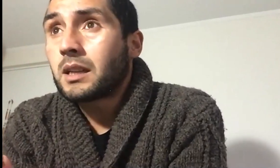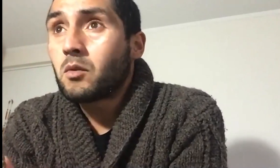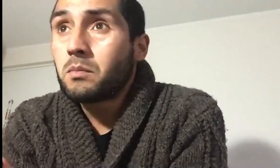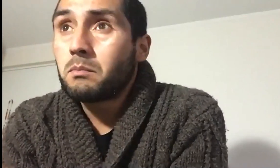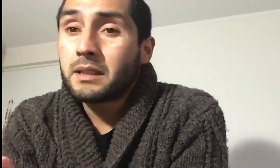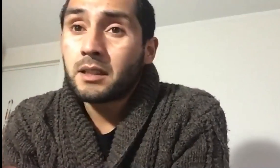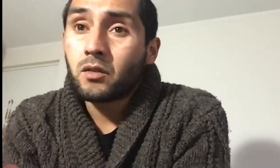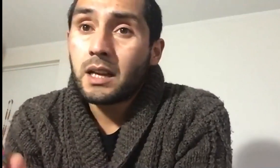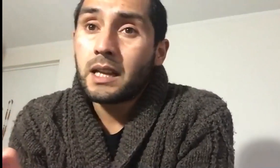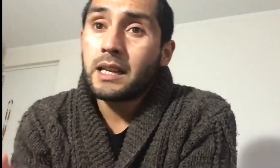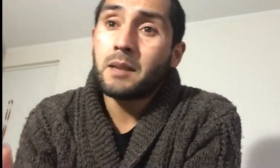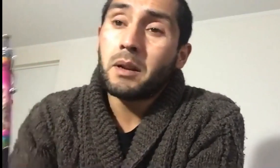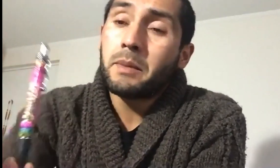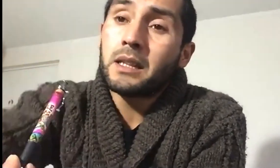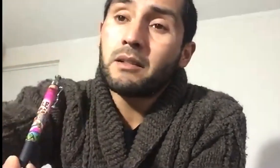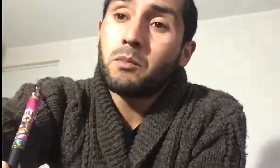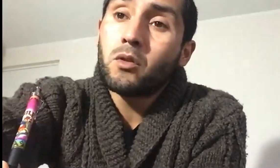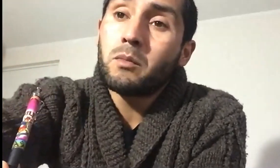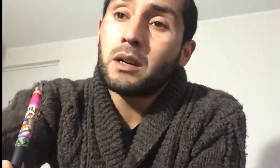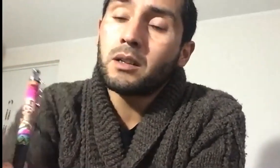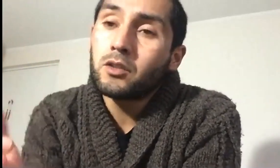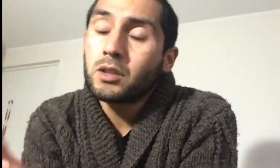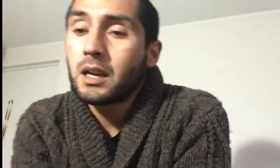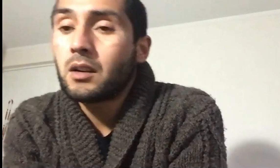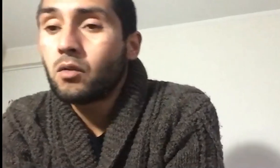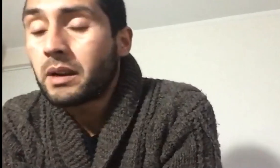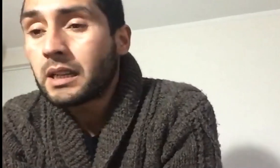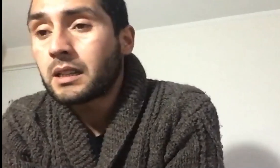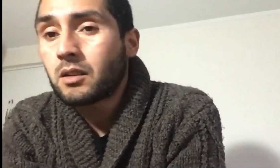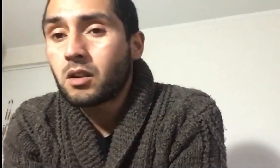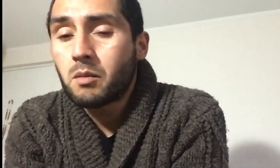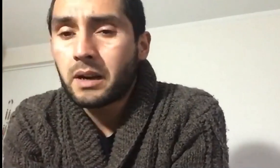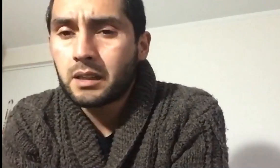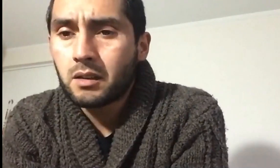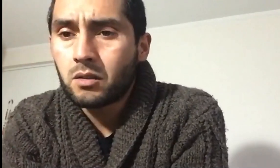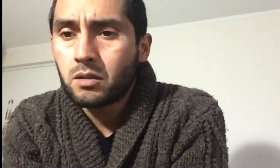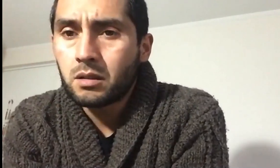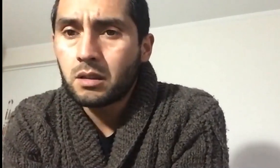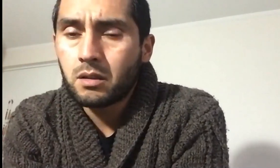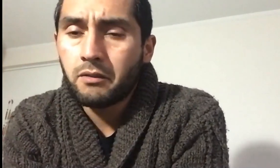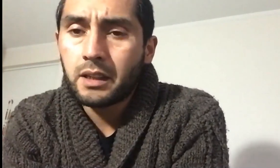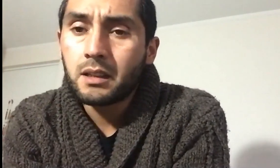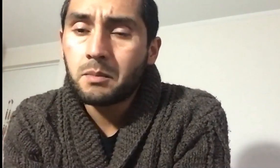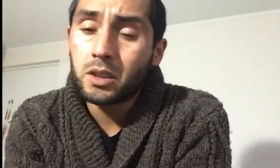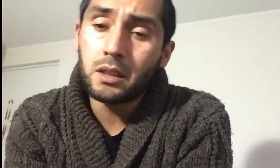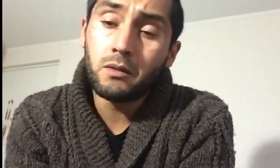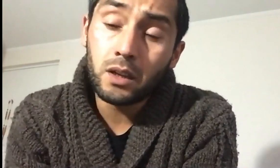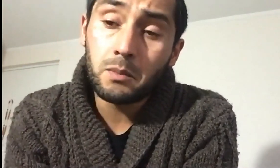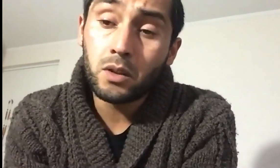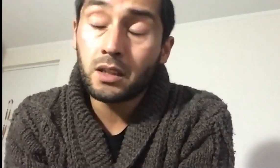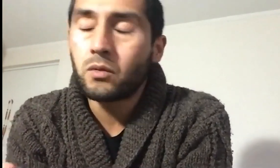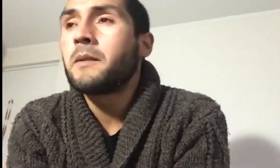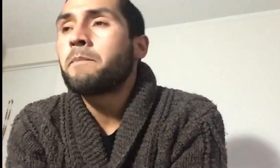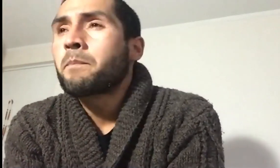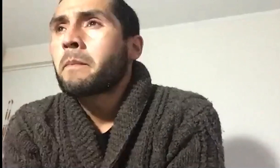o tenemos más desarrollada esta perspectiva un poco más social o humanista como parte de los diferentes dispositivos o